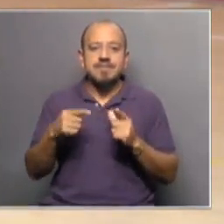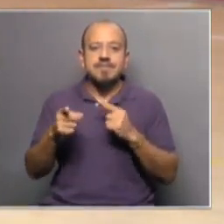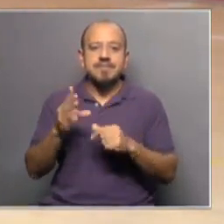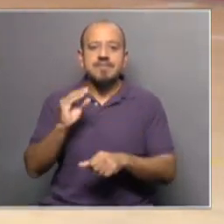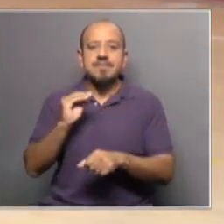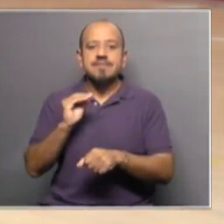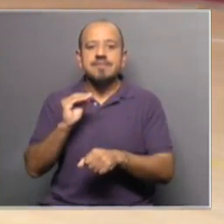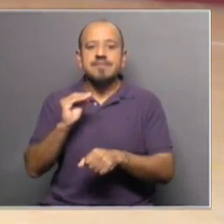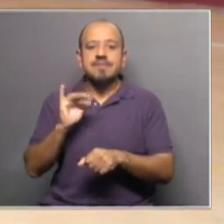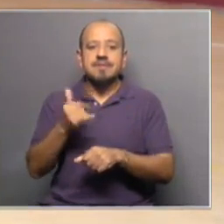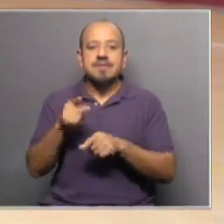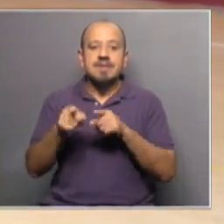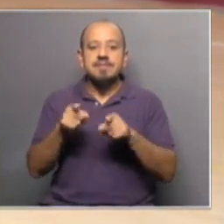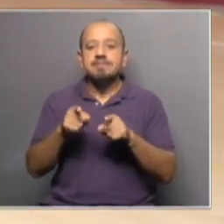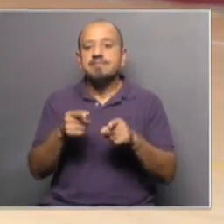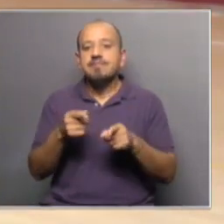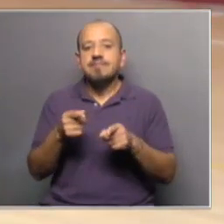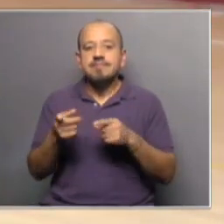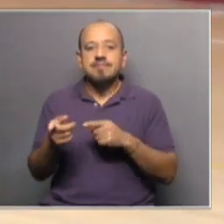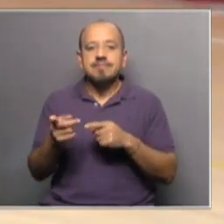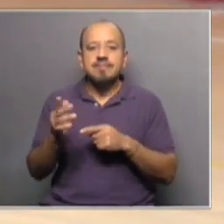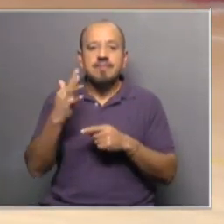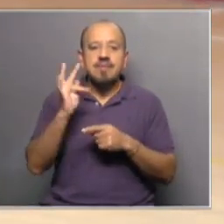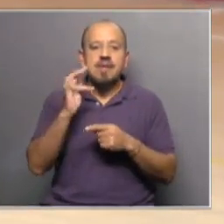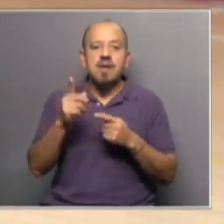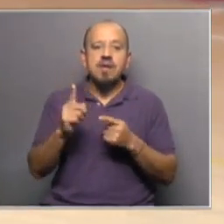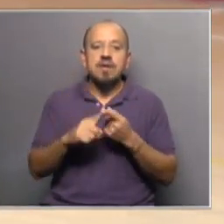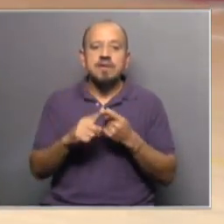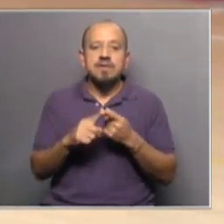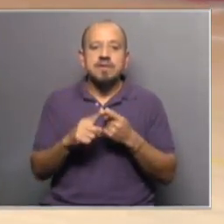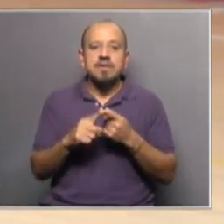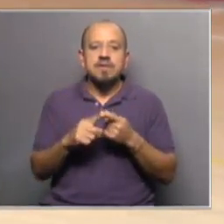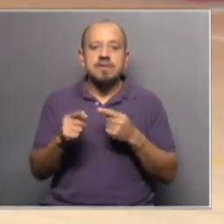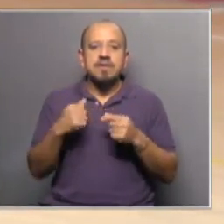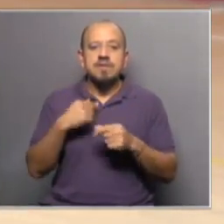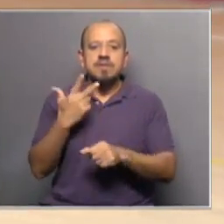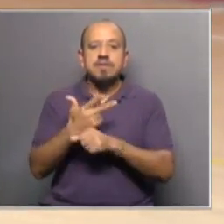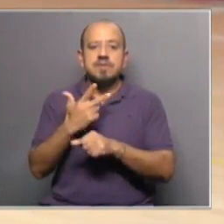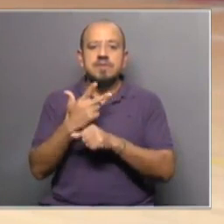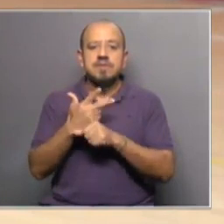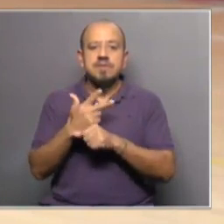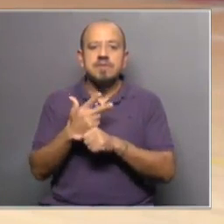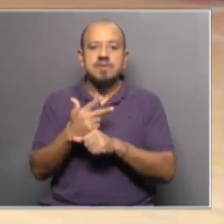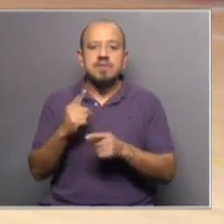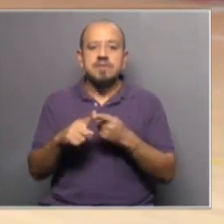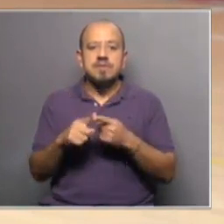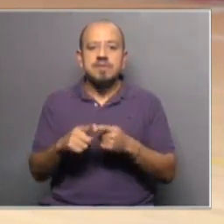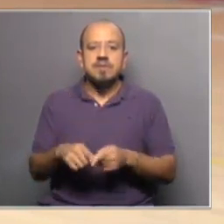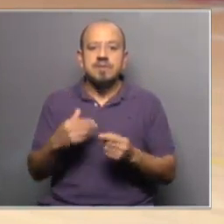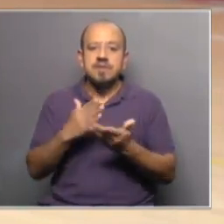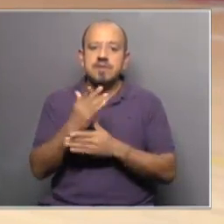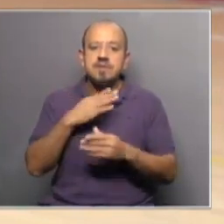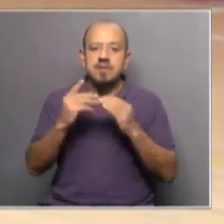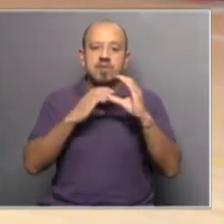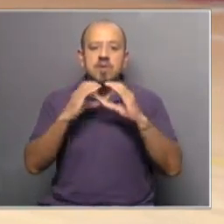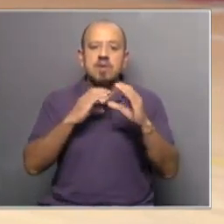curso. Y en realidad ellos, lo más bien, como te digo, en realidad en el grupo que tengo somos tres, y cualquiera de los tres siempre estamos súper comunicados con